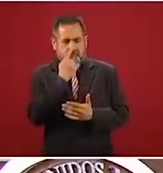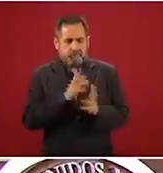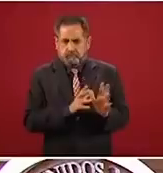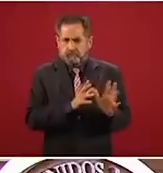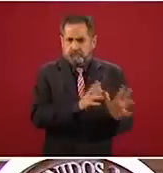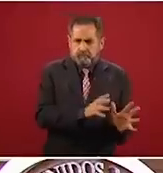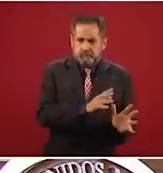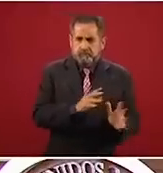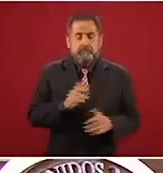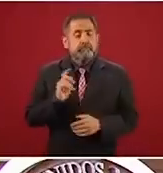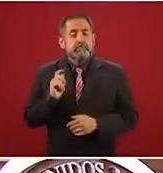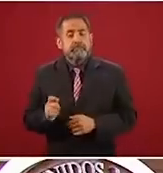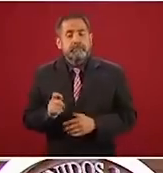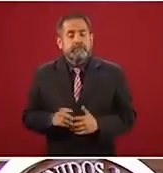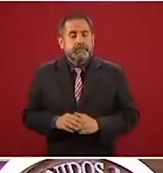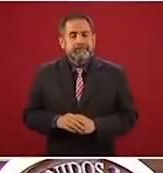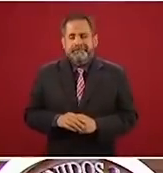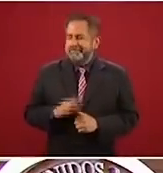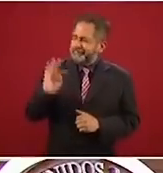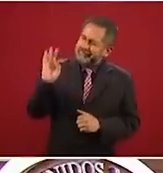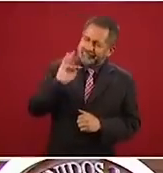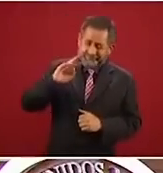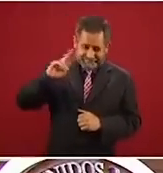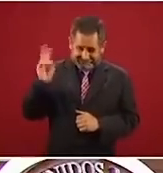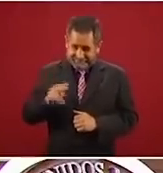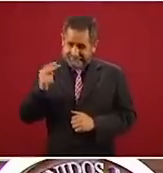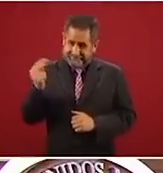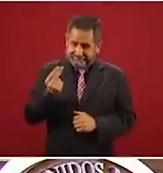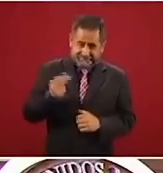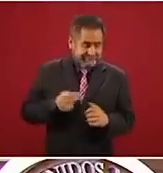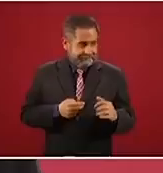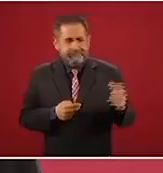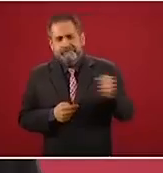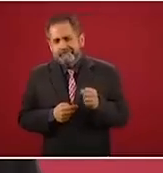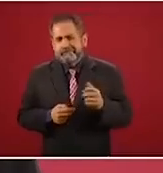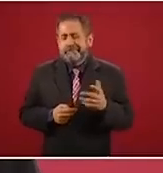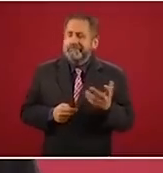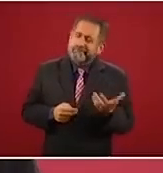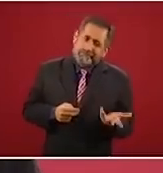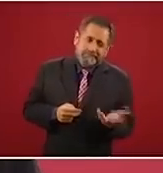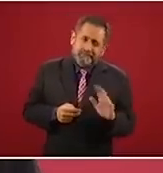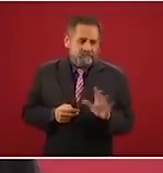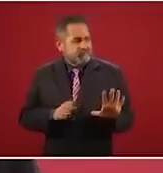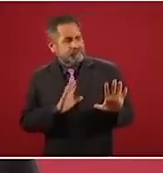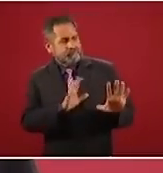Solo que hubiese necesidad realmente, porque ellos